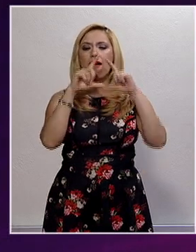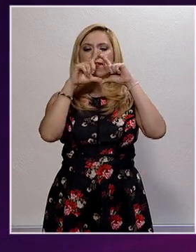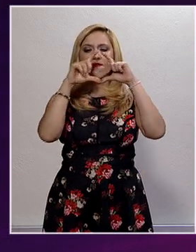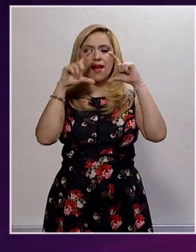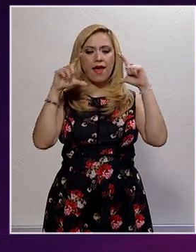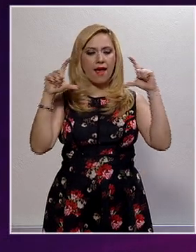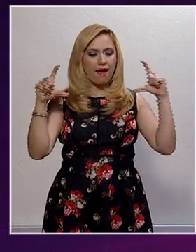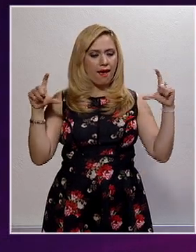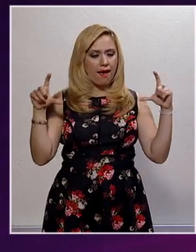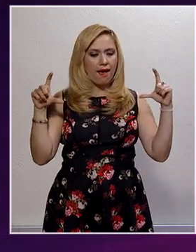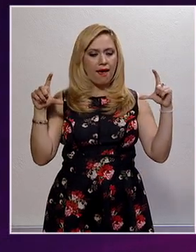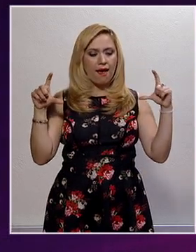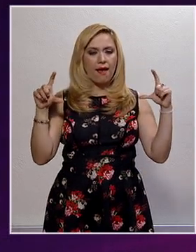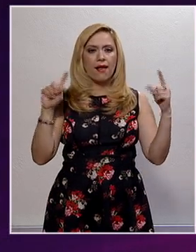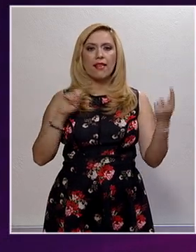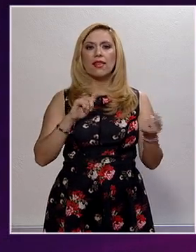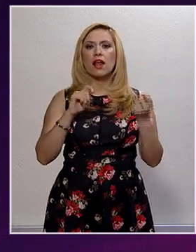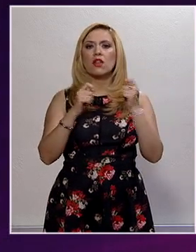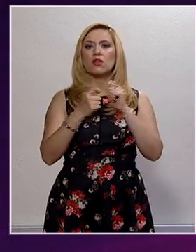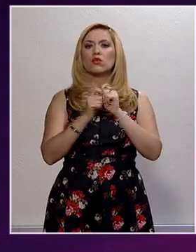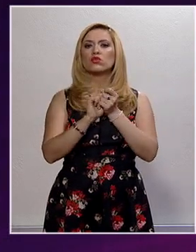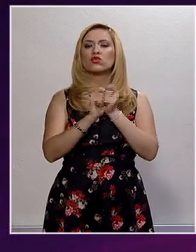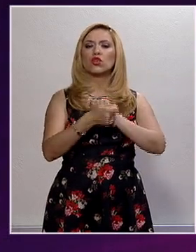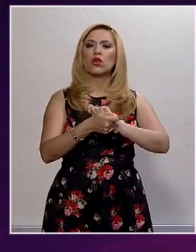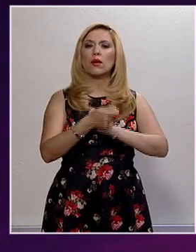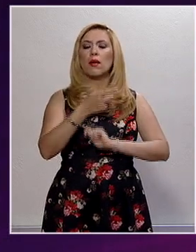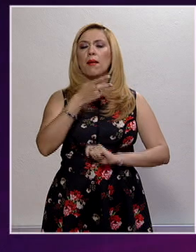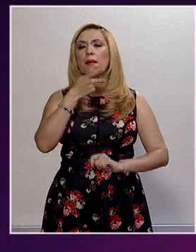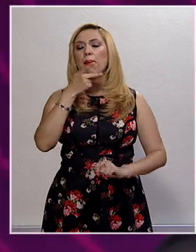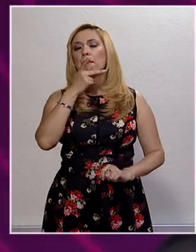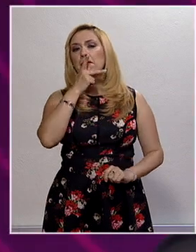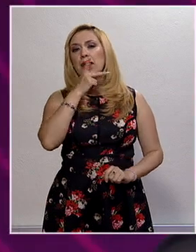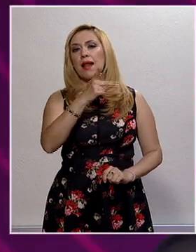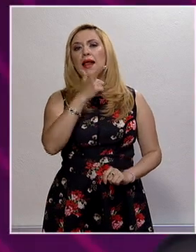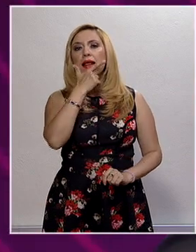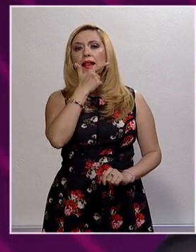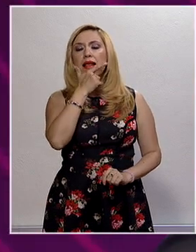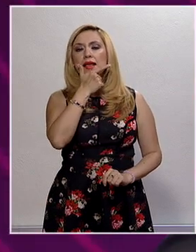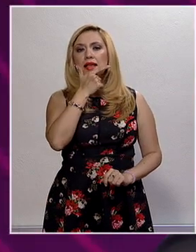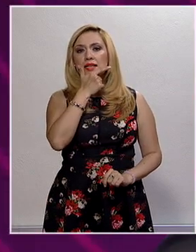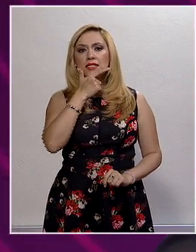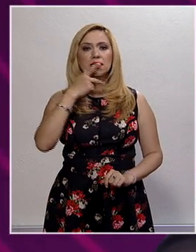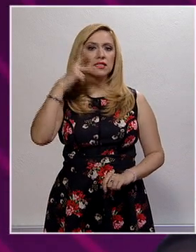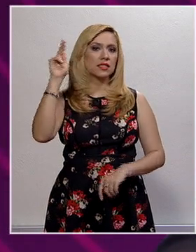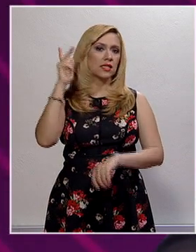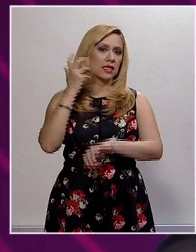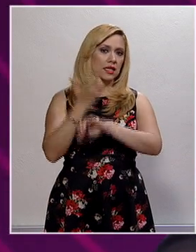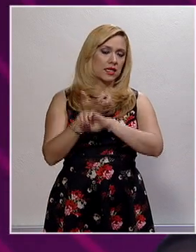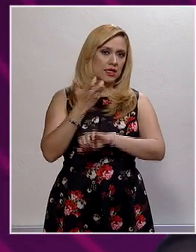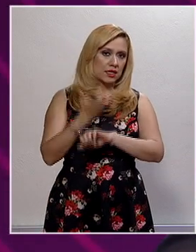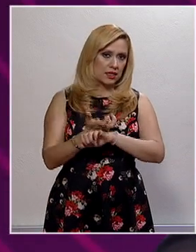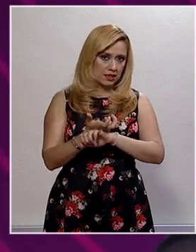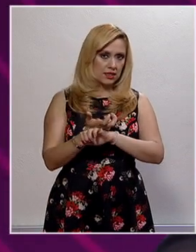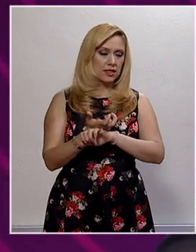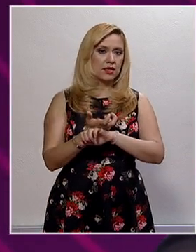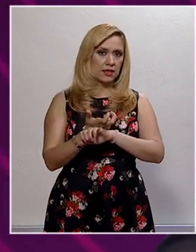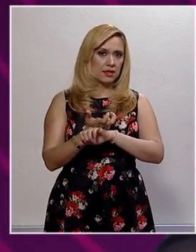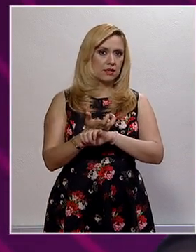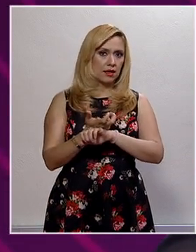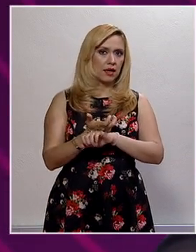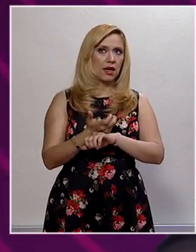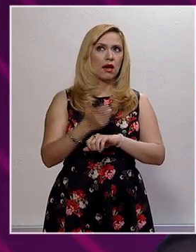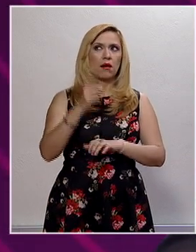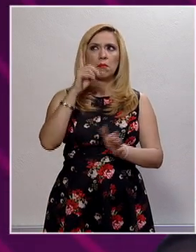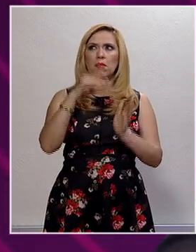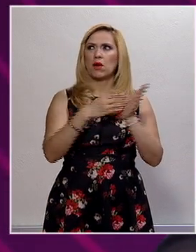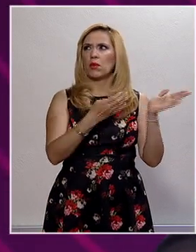es una traducción de la palabra inglesa de femicide, ¿no? Que viene de Estados Unidos, de Diana Russell, que en los